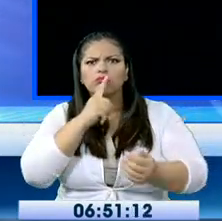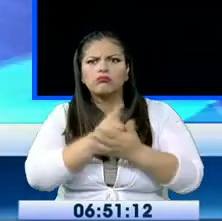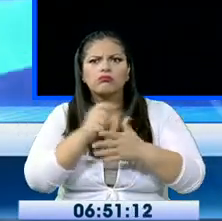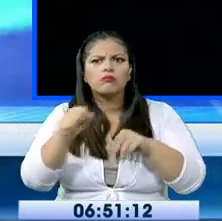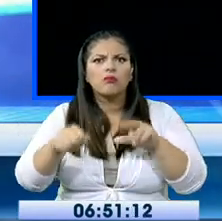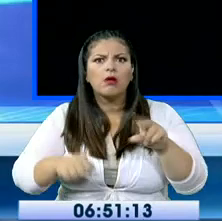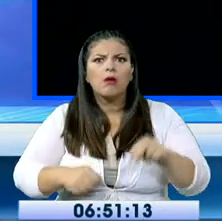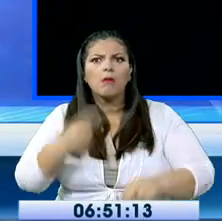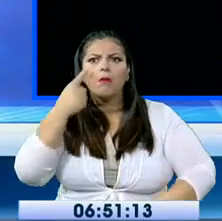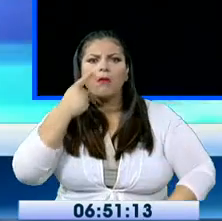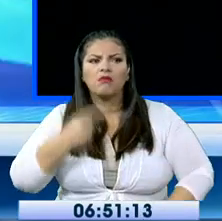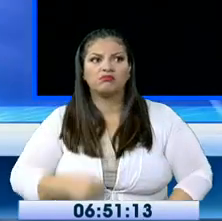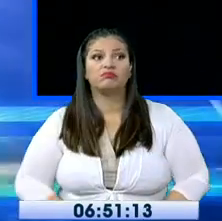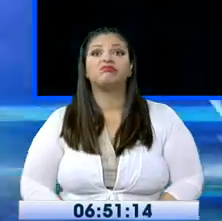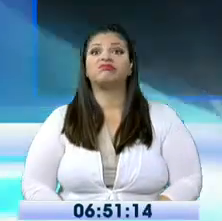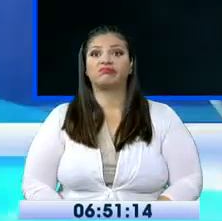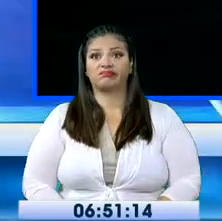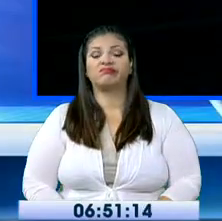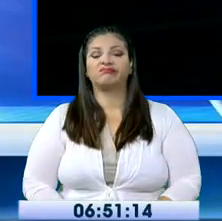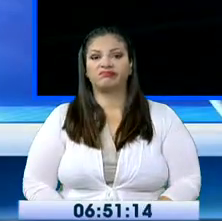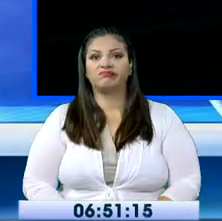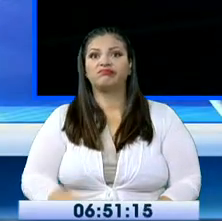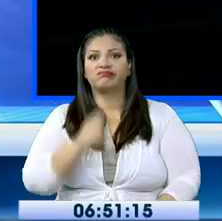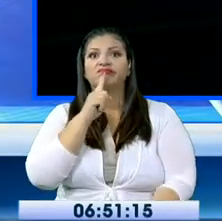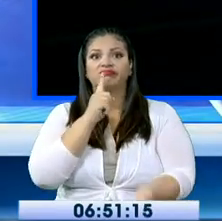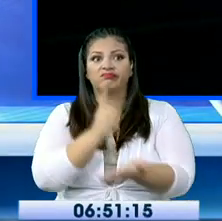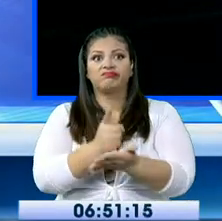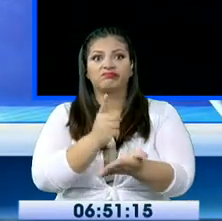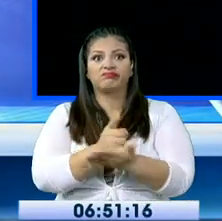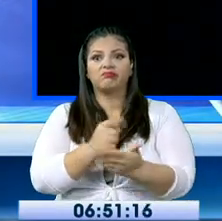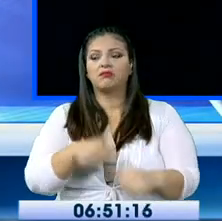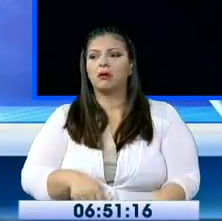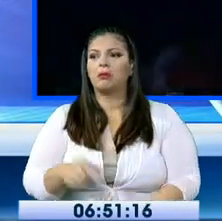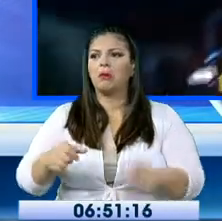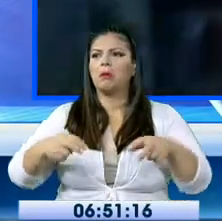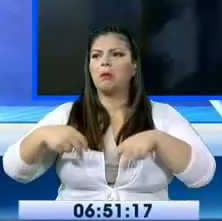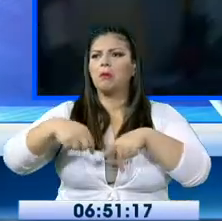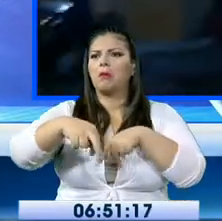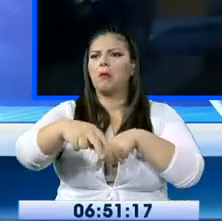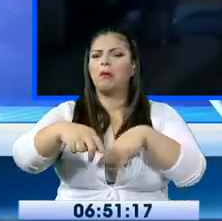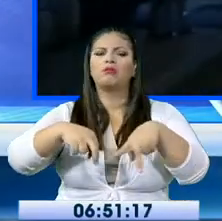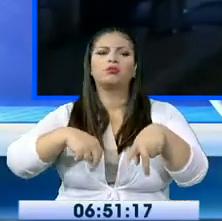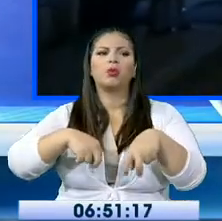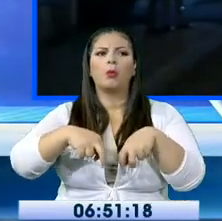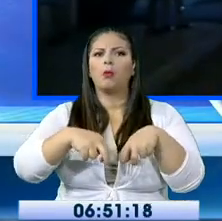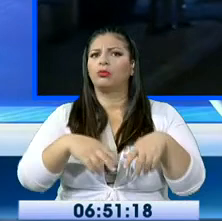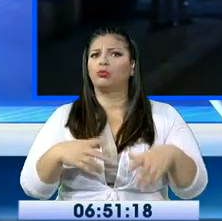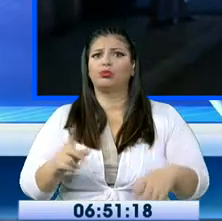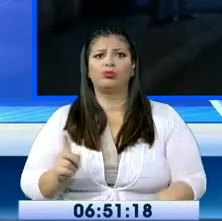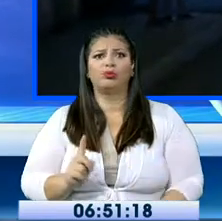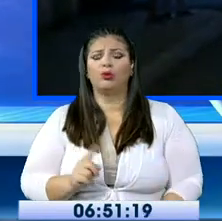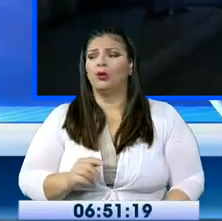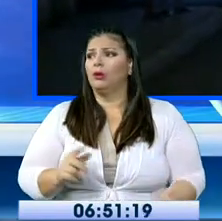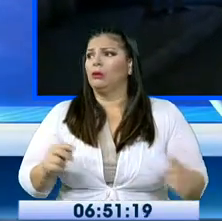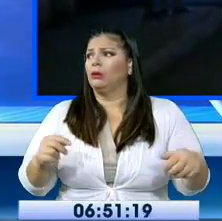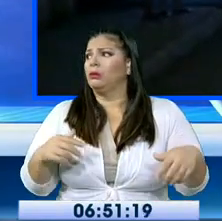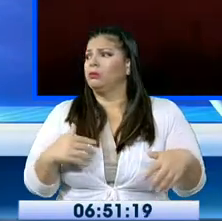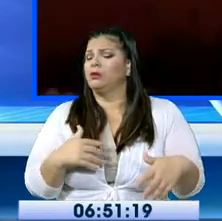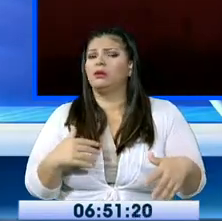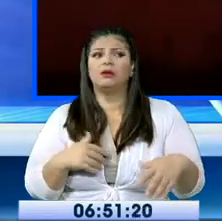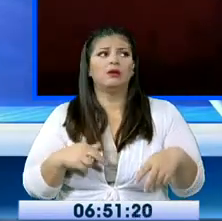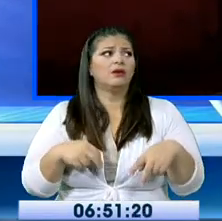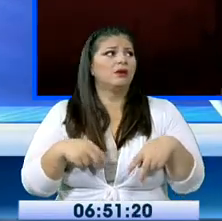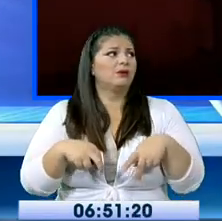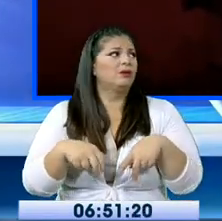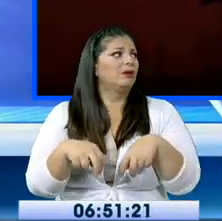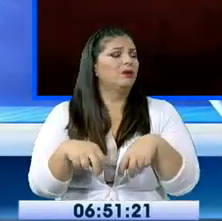oscuras. Las personas acá tienen miedo transitar debido a la oscuridad, tienen temor de ser asaltadas, tienen que